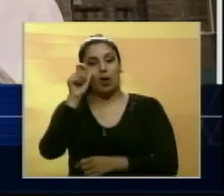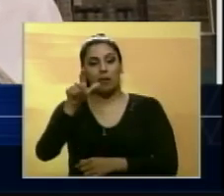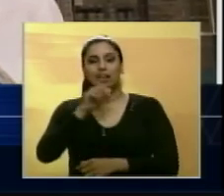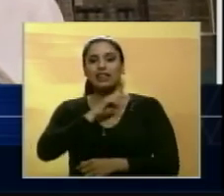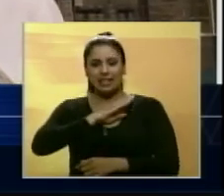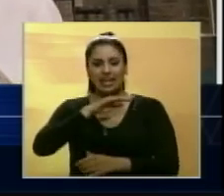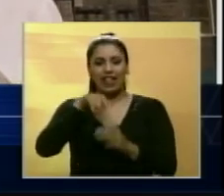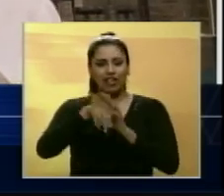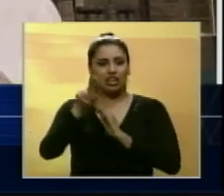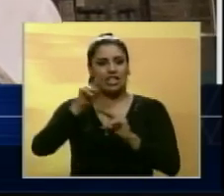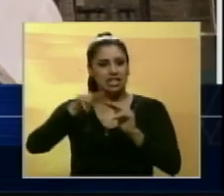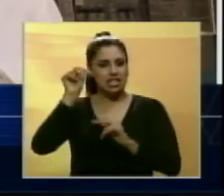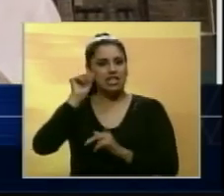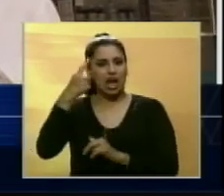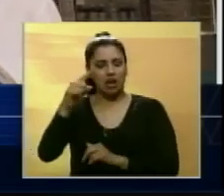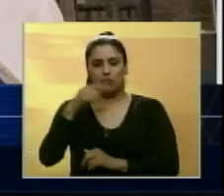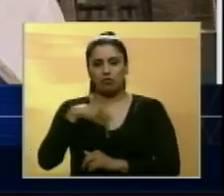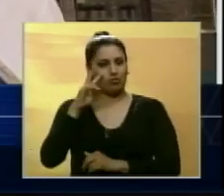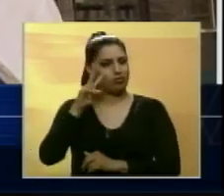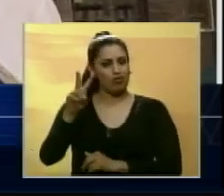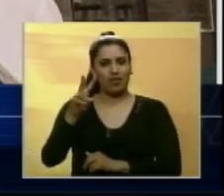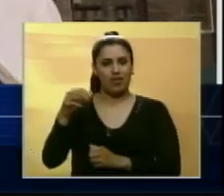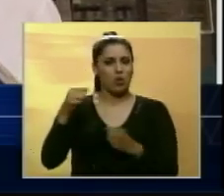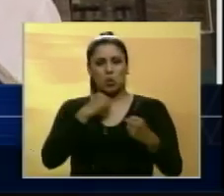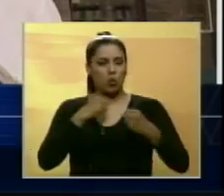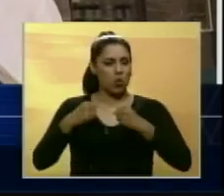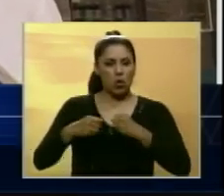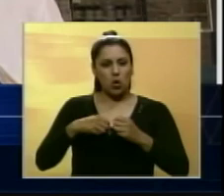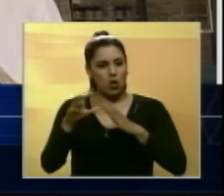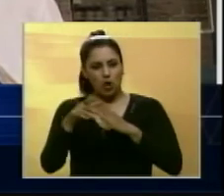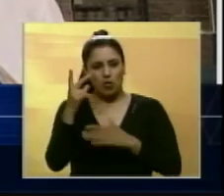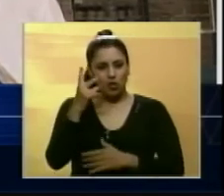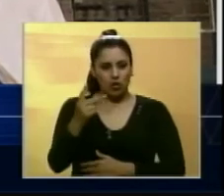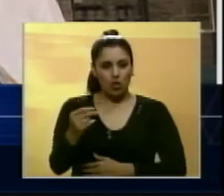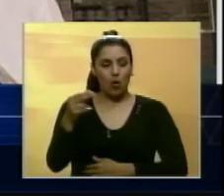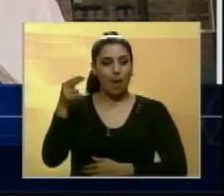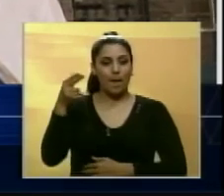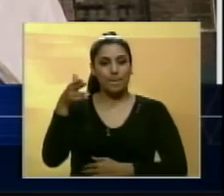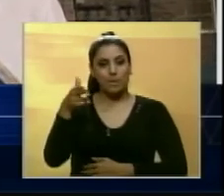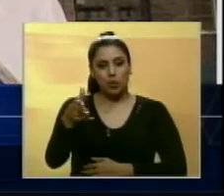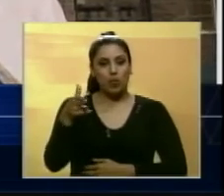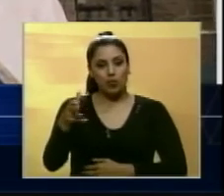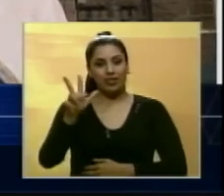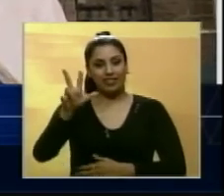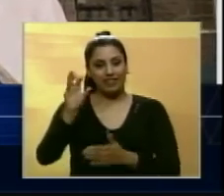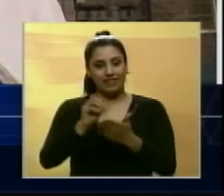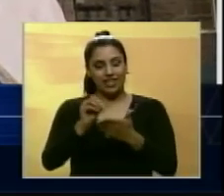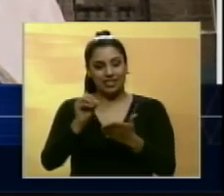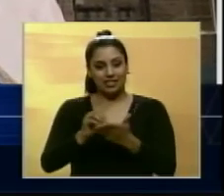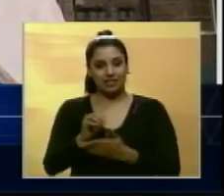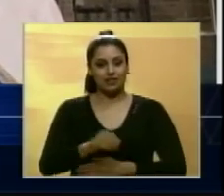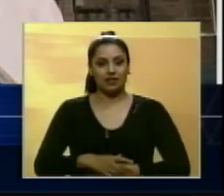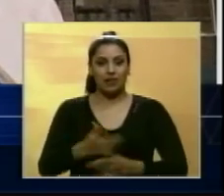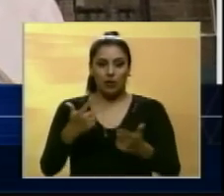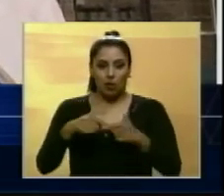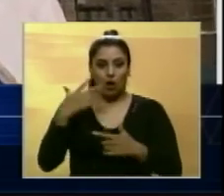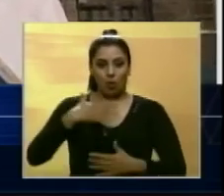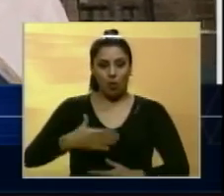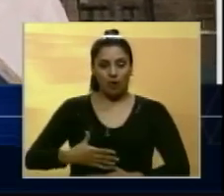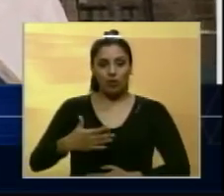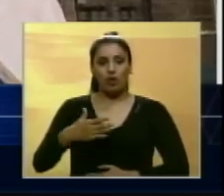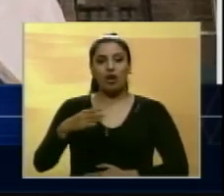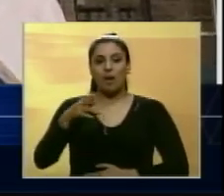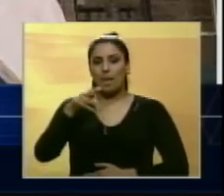una niña dentro del carro, no lo vi. Prosiguió con el agresor, le metió, lo disparó 3 impactos de bala en el cuerpo,